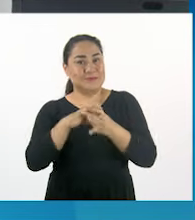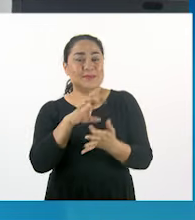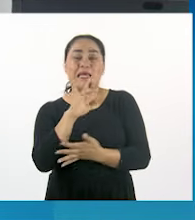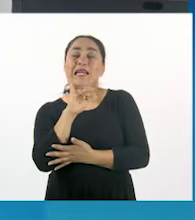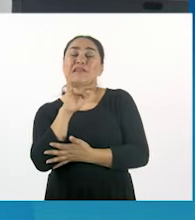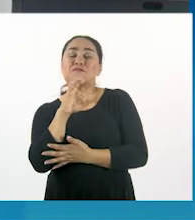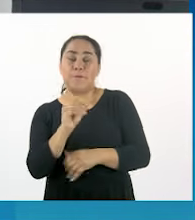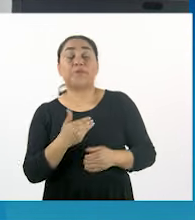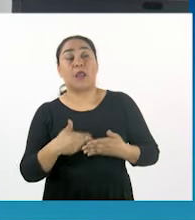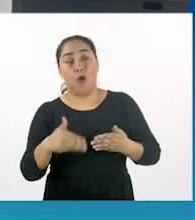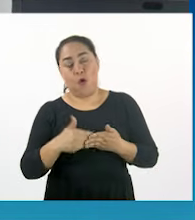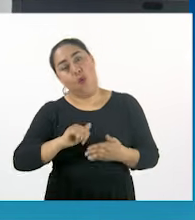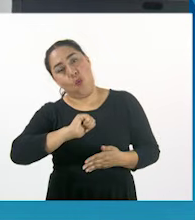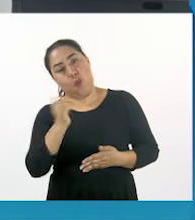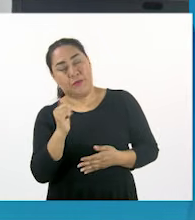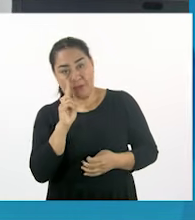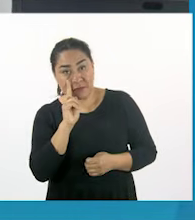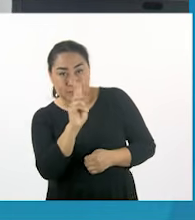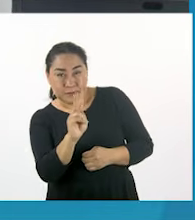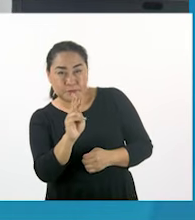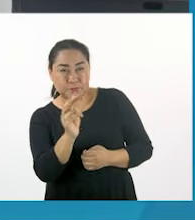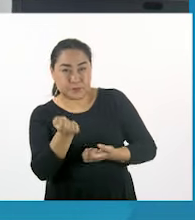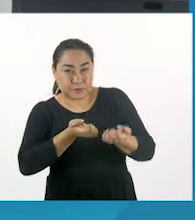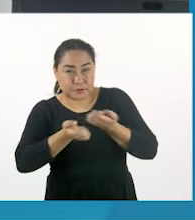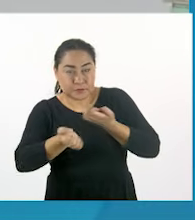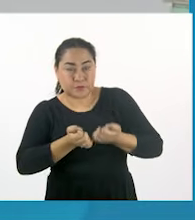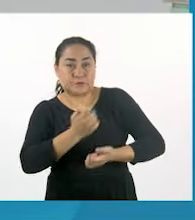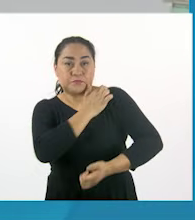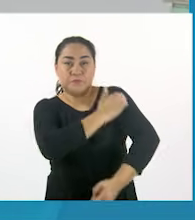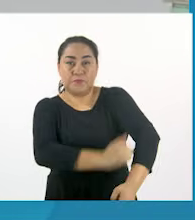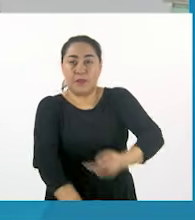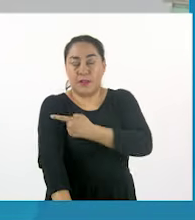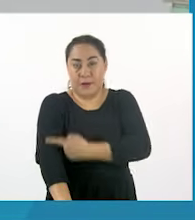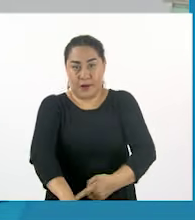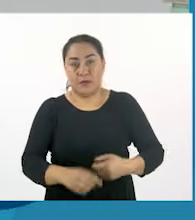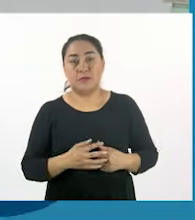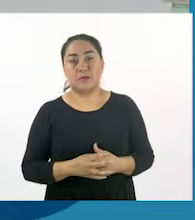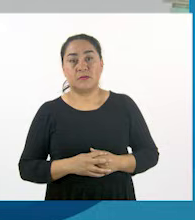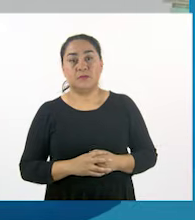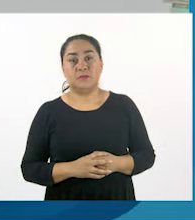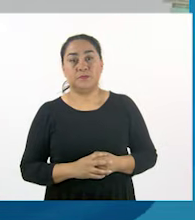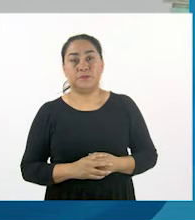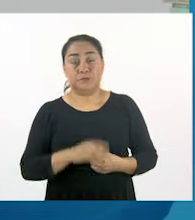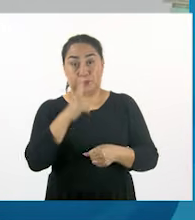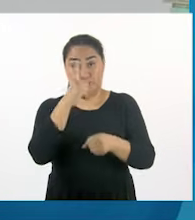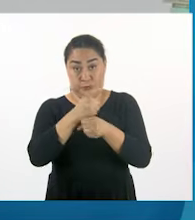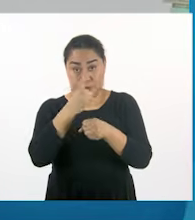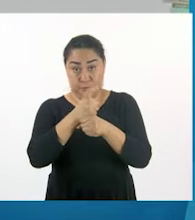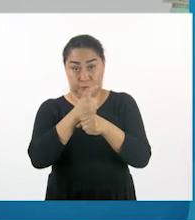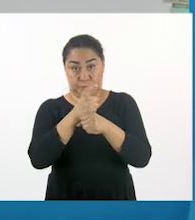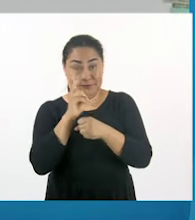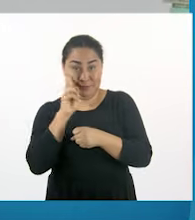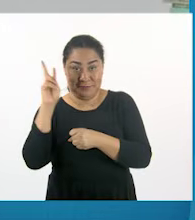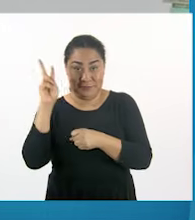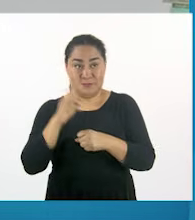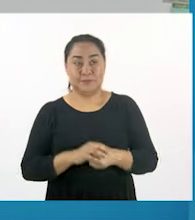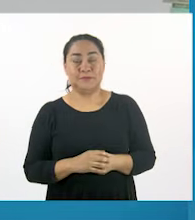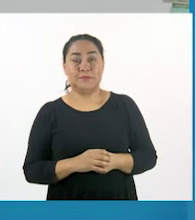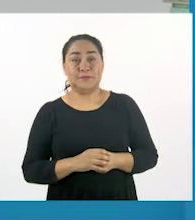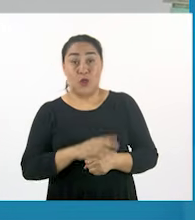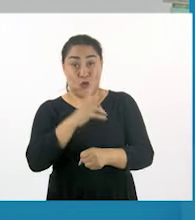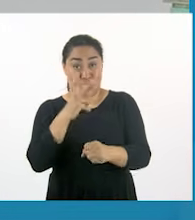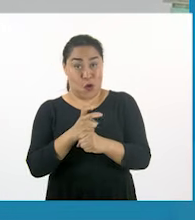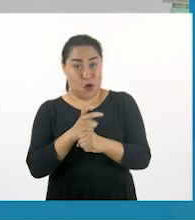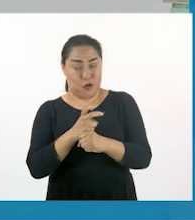brazos. Posición inicial, brazos a los costados. Número uno a los hombros. Número dos, extiendo al frente.